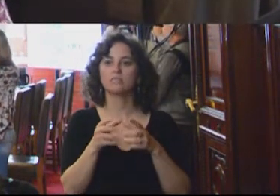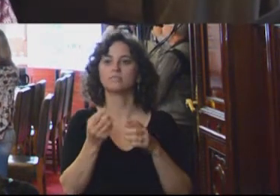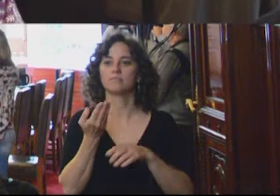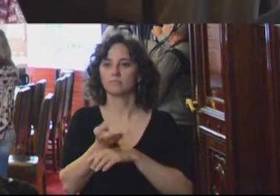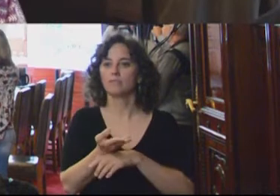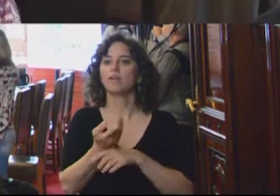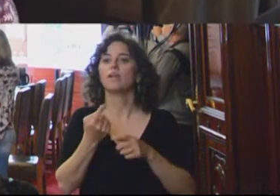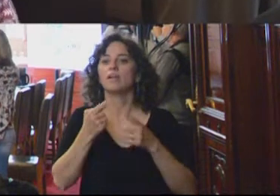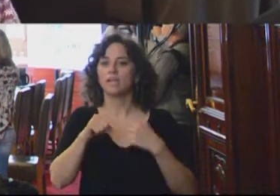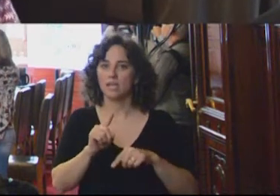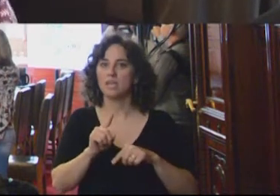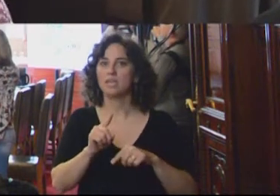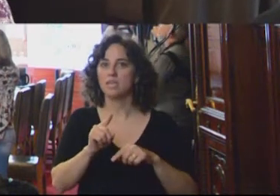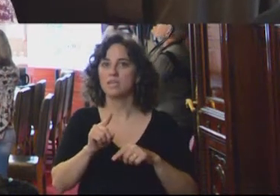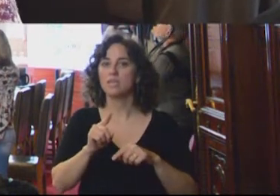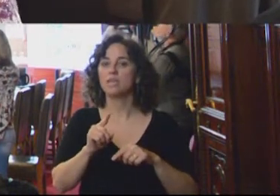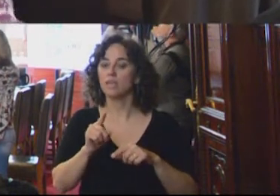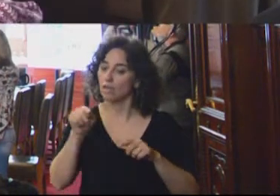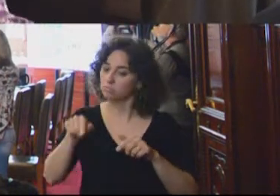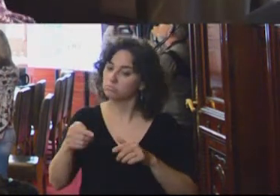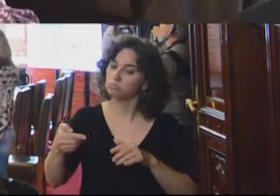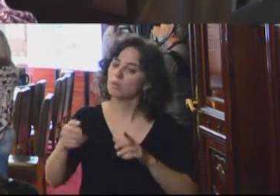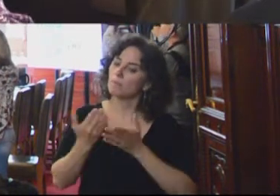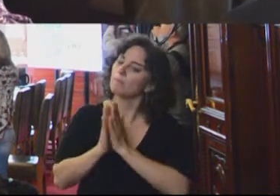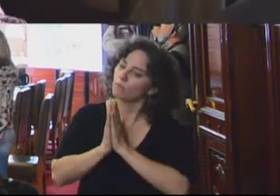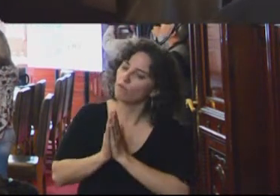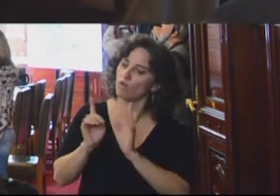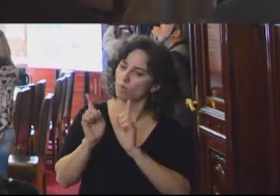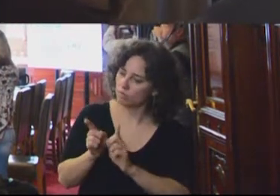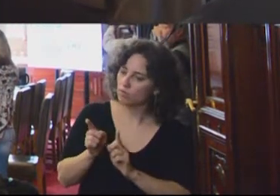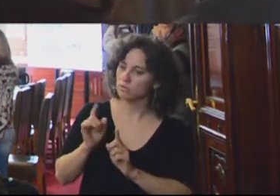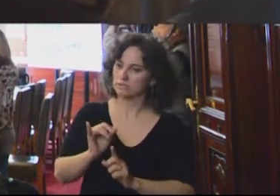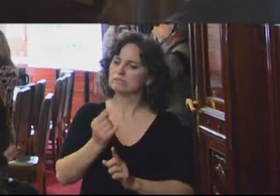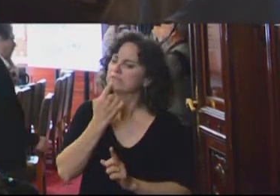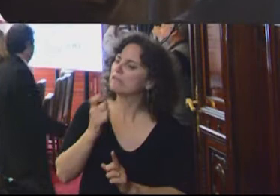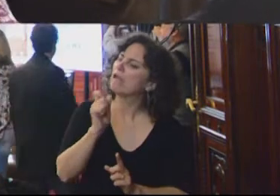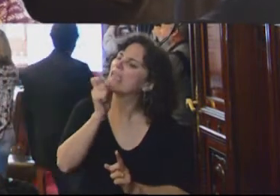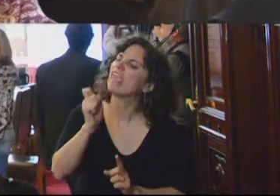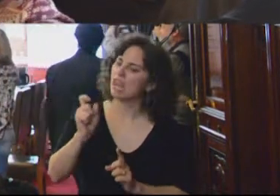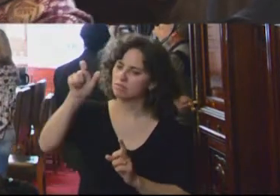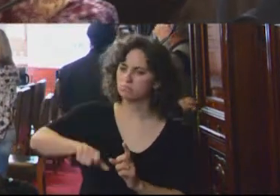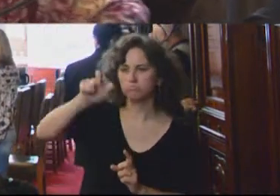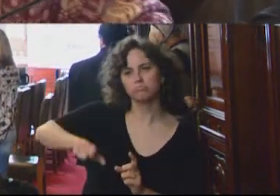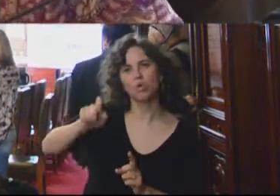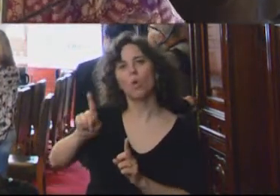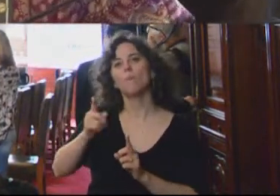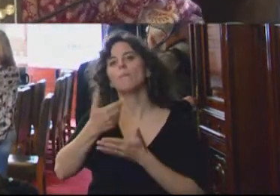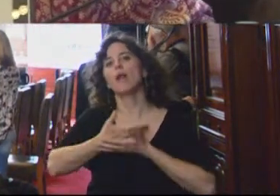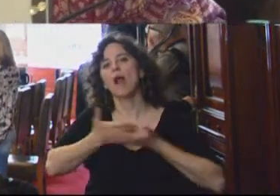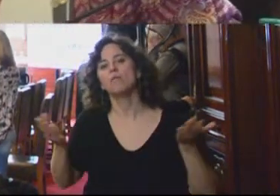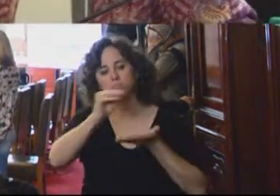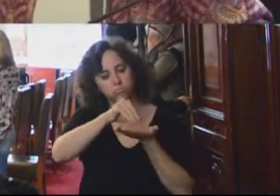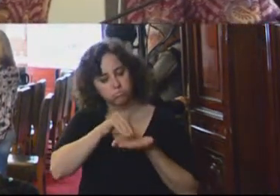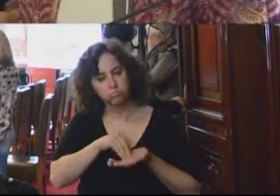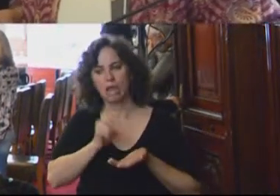peticionarias y que les solicito se identifiquen para el registro.